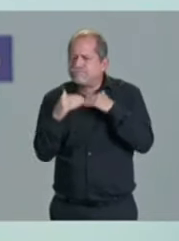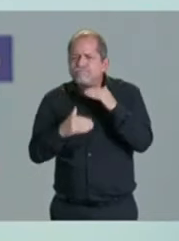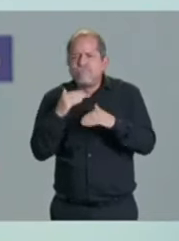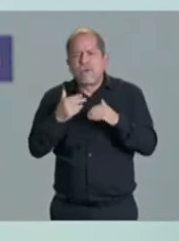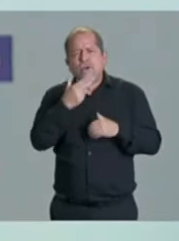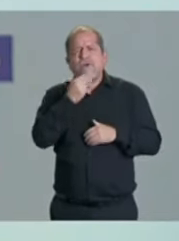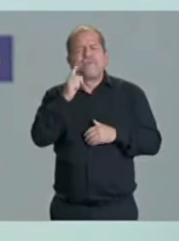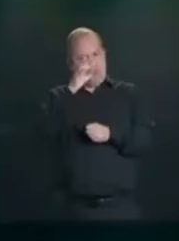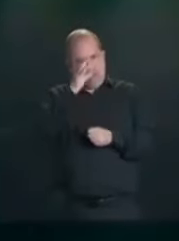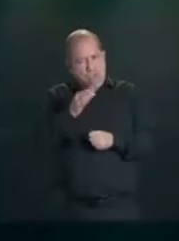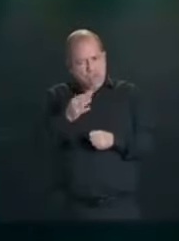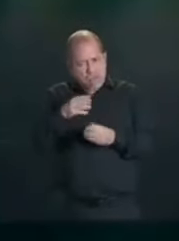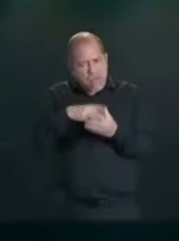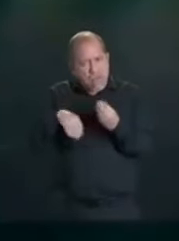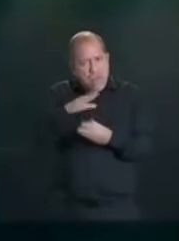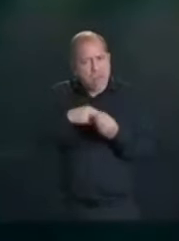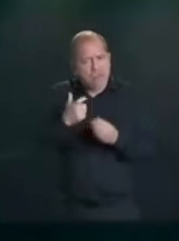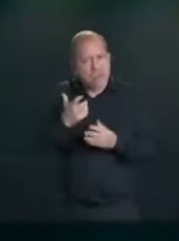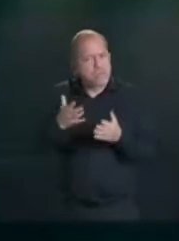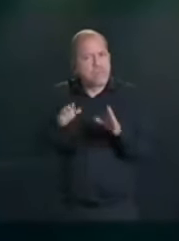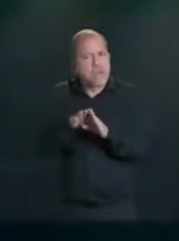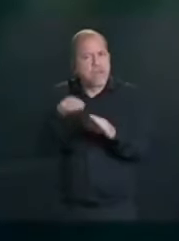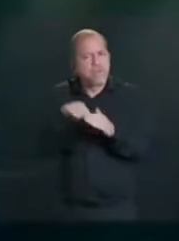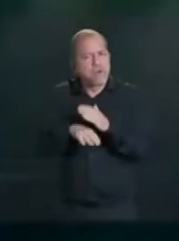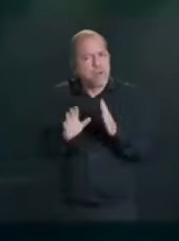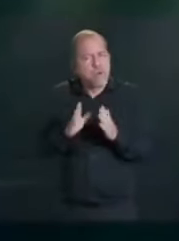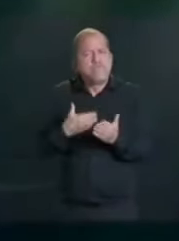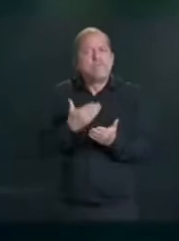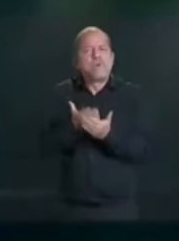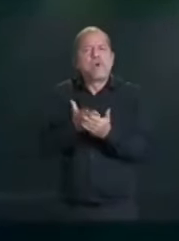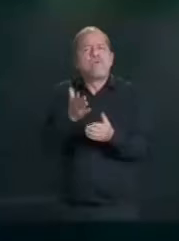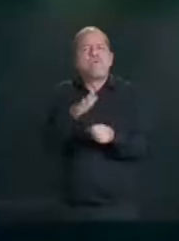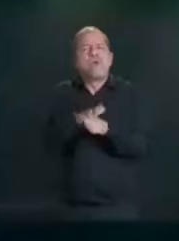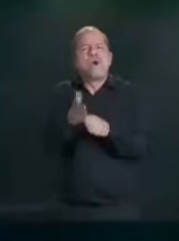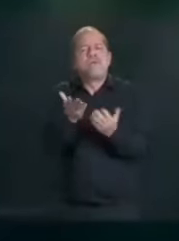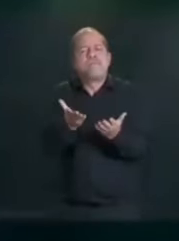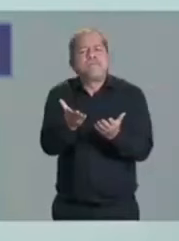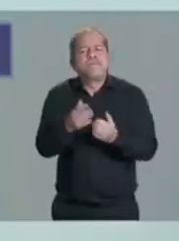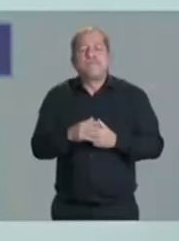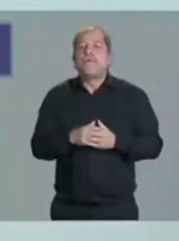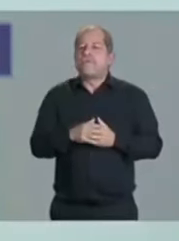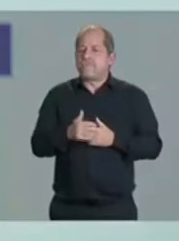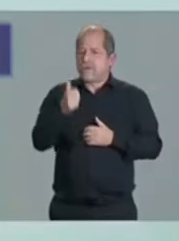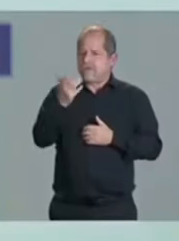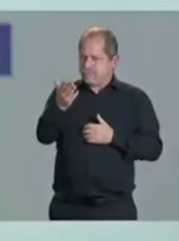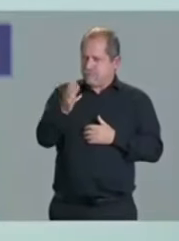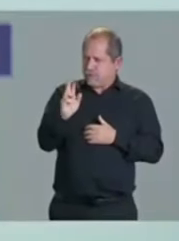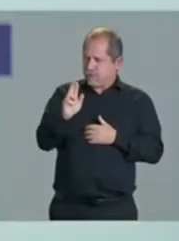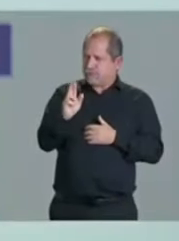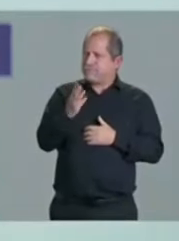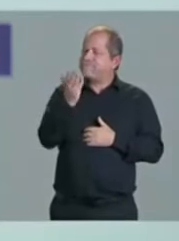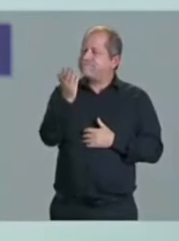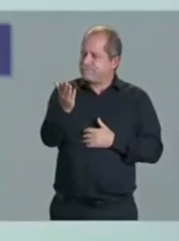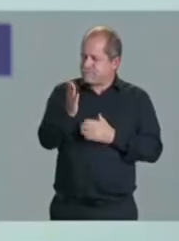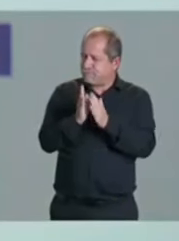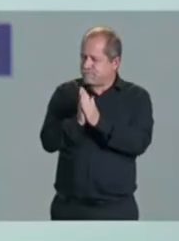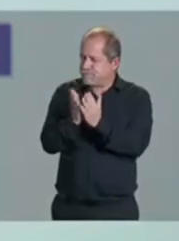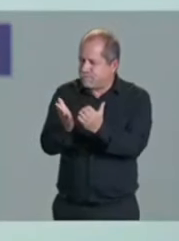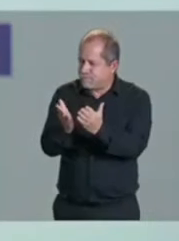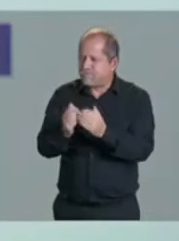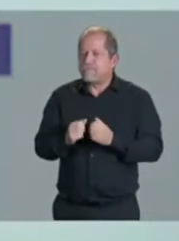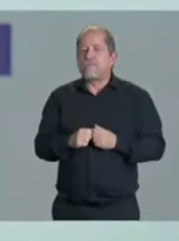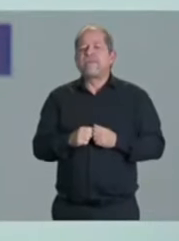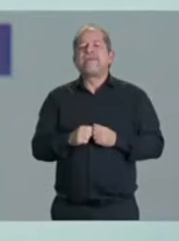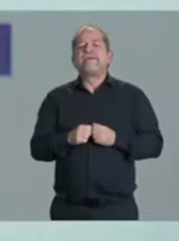funcionado, precisamente porque no tienen ninguna prueba, y porque además, como lo dije ayer, pues